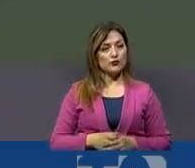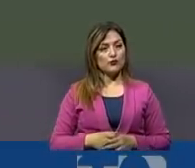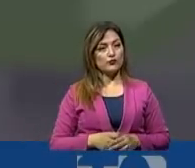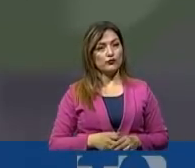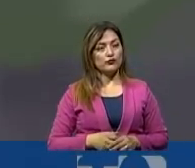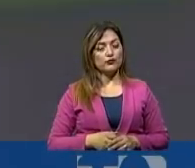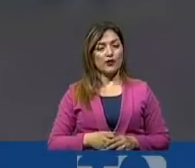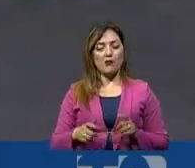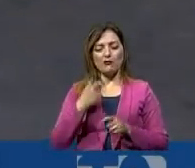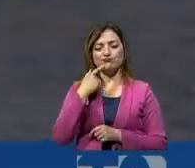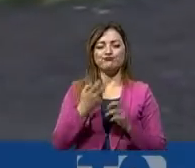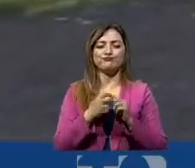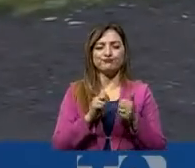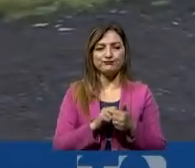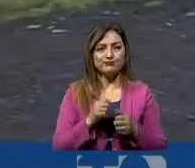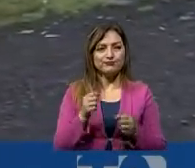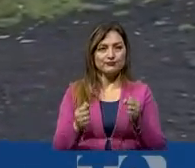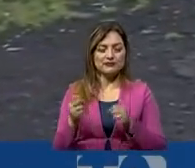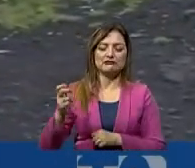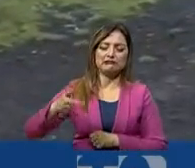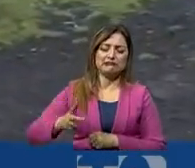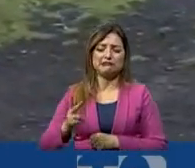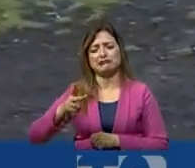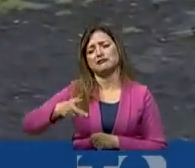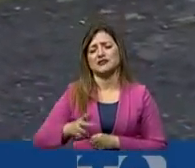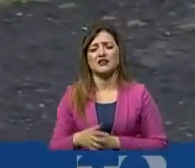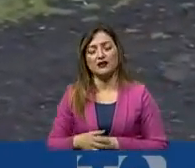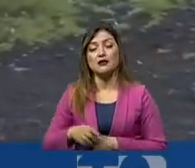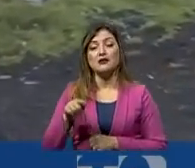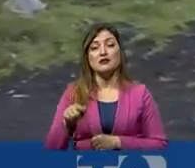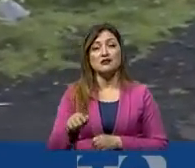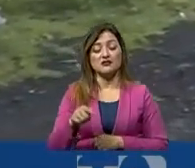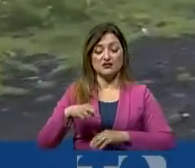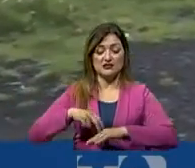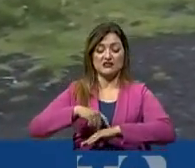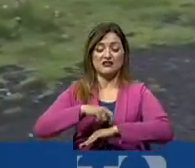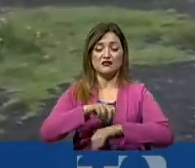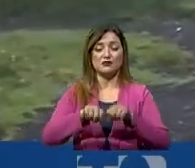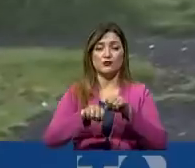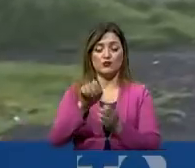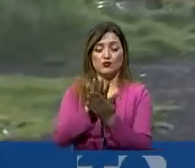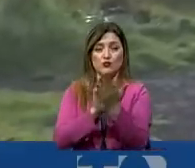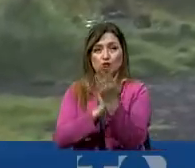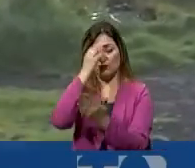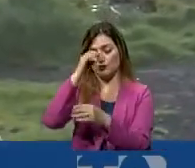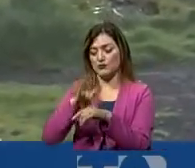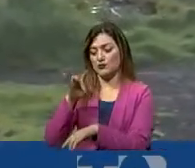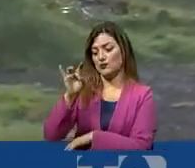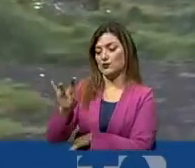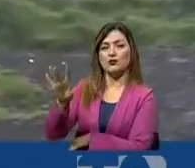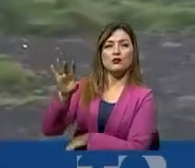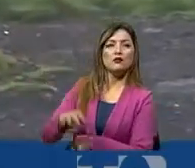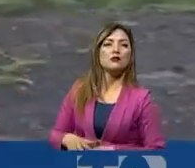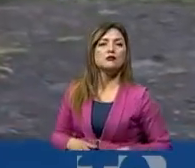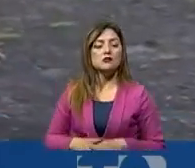problemáticas: calles en mal estado, aceras descuidadas y hasta proyectos educativos totalmente abandonados. Ha habido